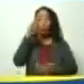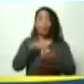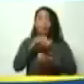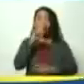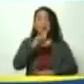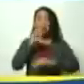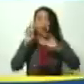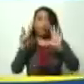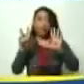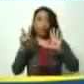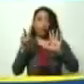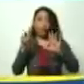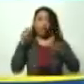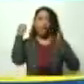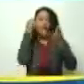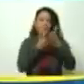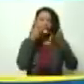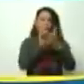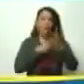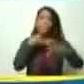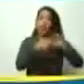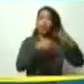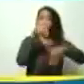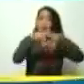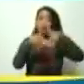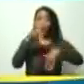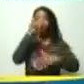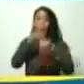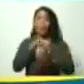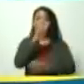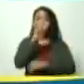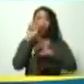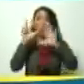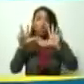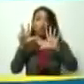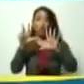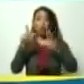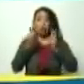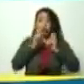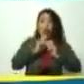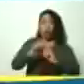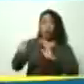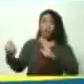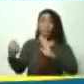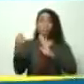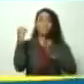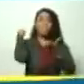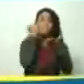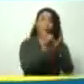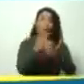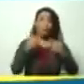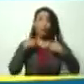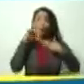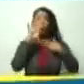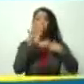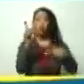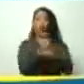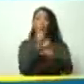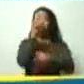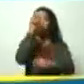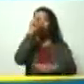el sabotaje al proceso electoral 2018 y el intento de matarme el 4 de agosto 2018